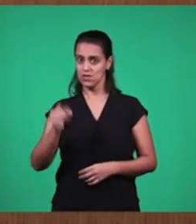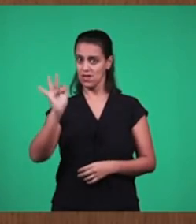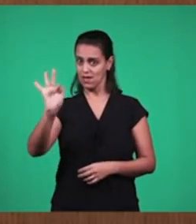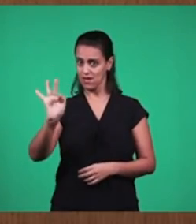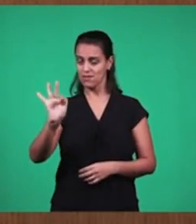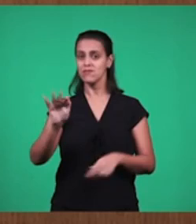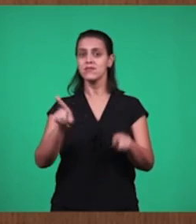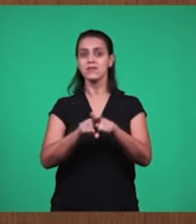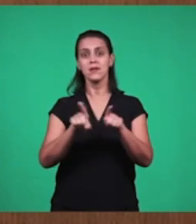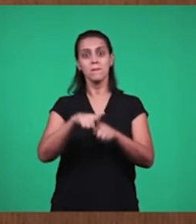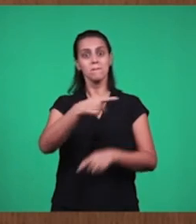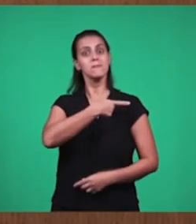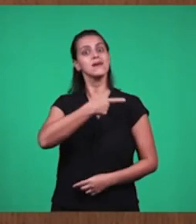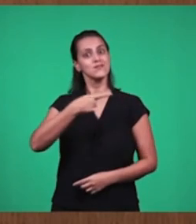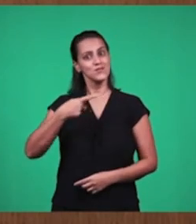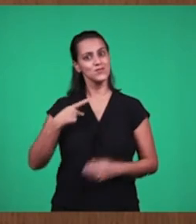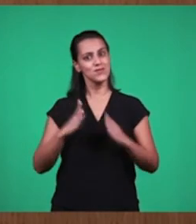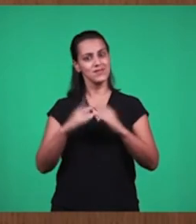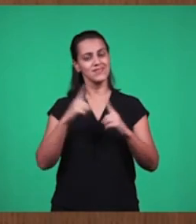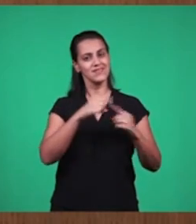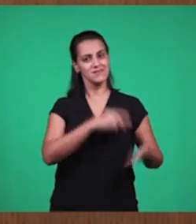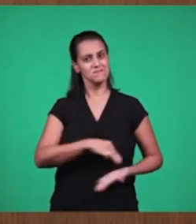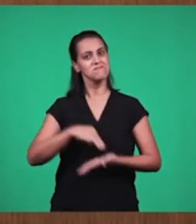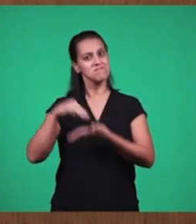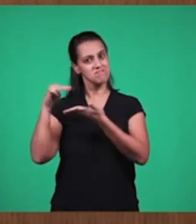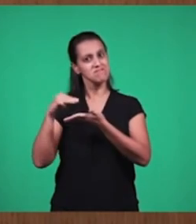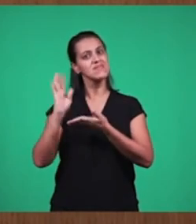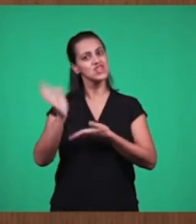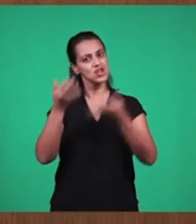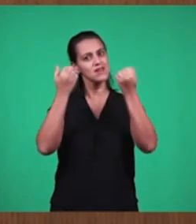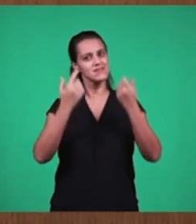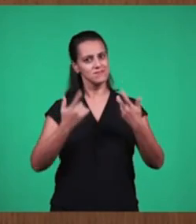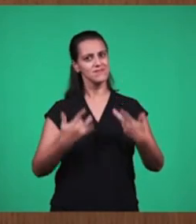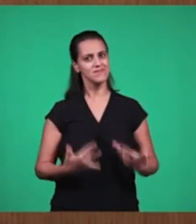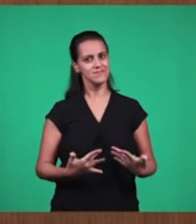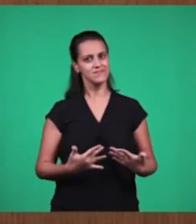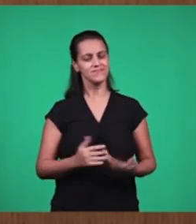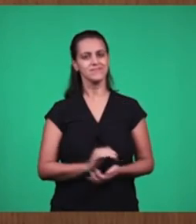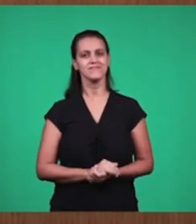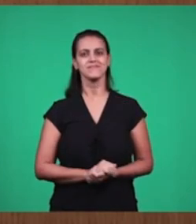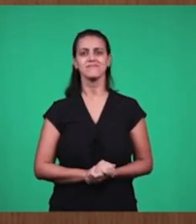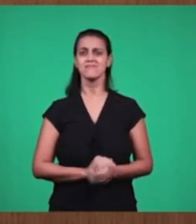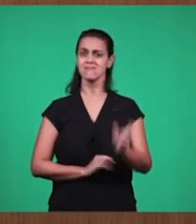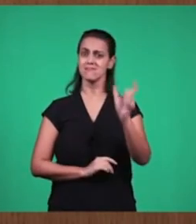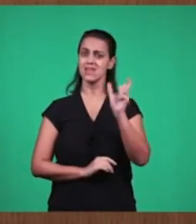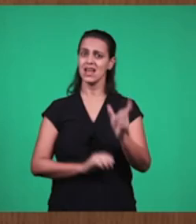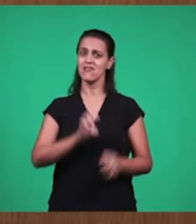iglesias. Trajo en alguno de esos anuncios.